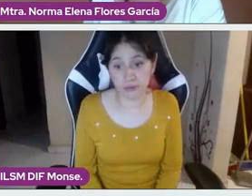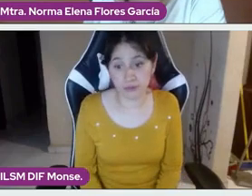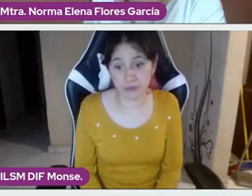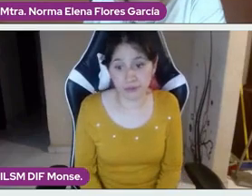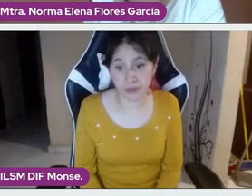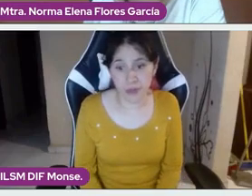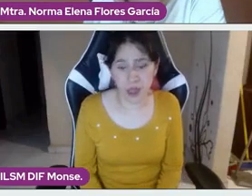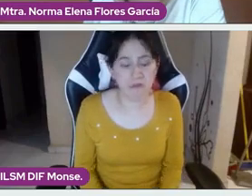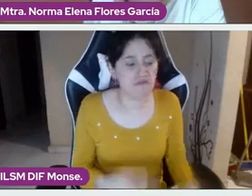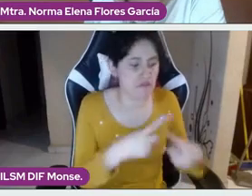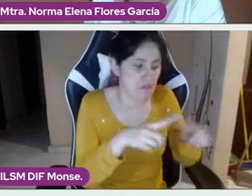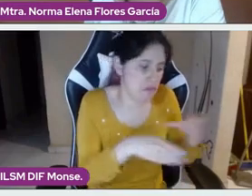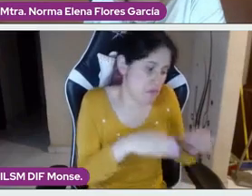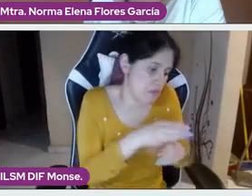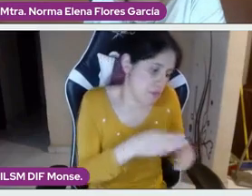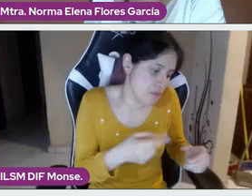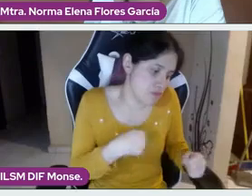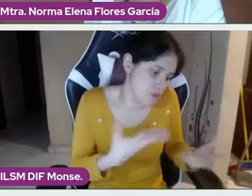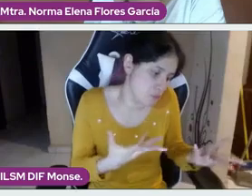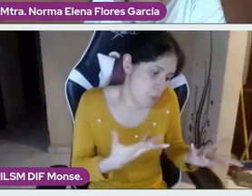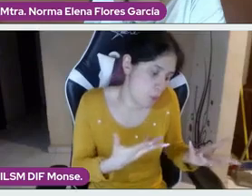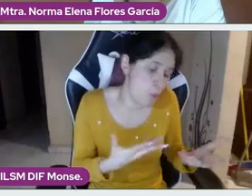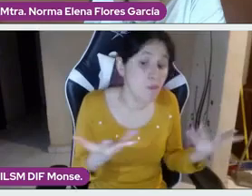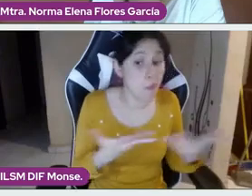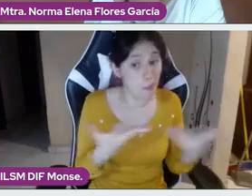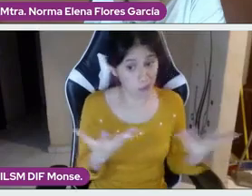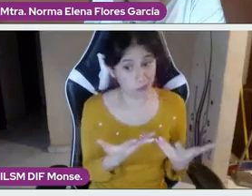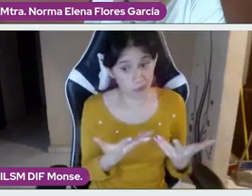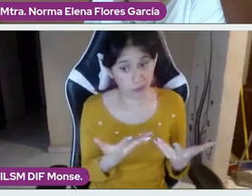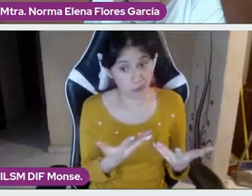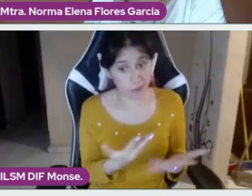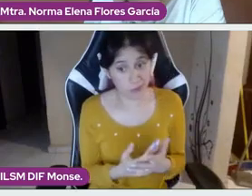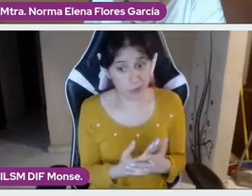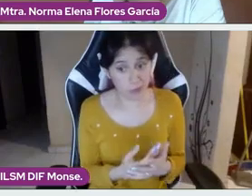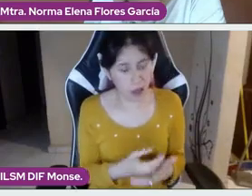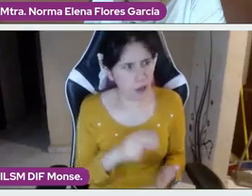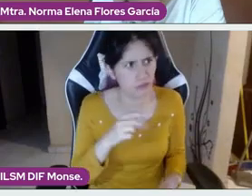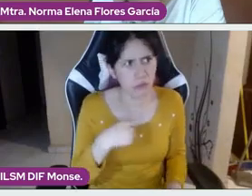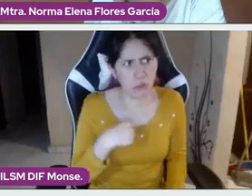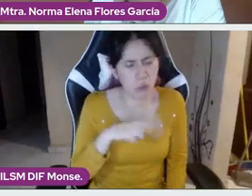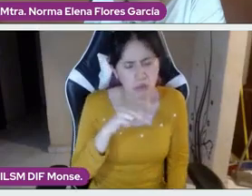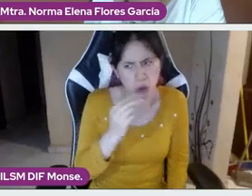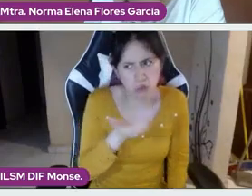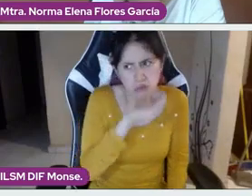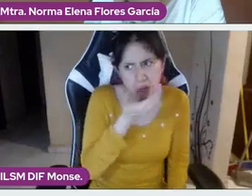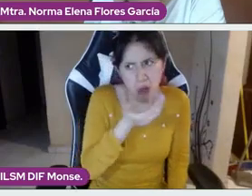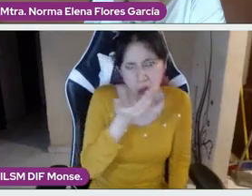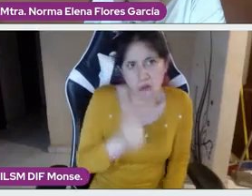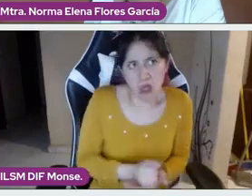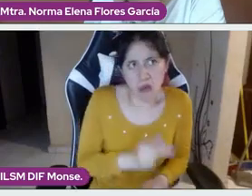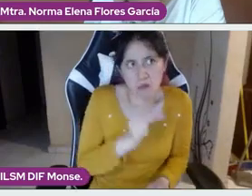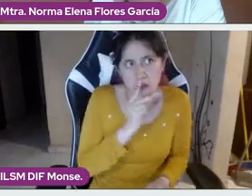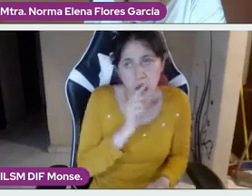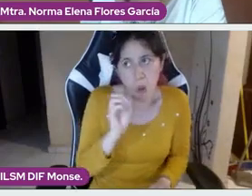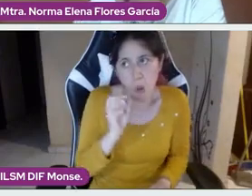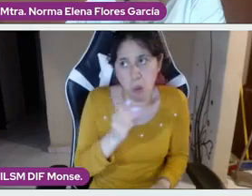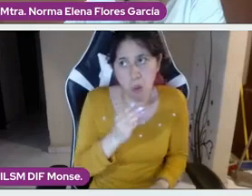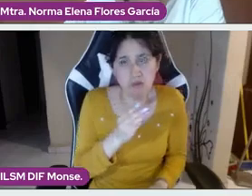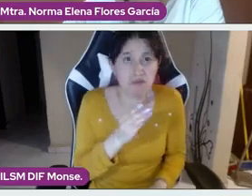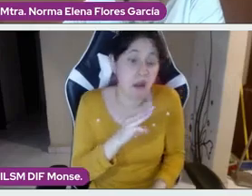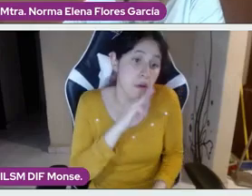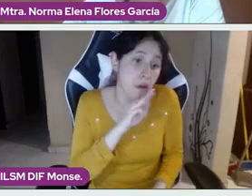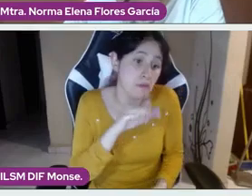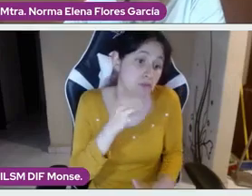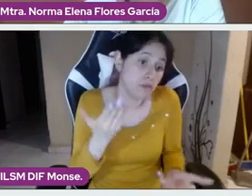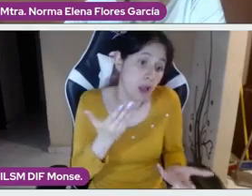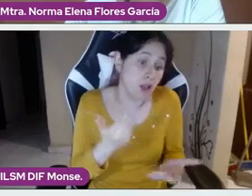otras habilidades, ¿no? En este sentido de, pues, no estás acostumbrado a la mejor a compartir a tu mamá y a tu papá, ¿no? Entonces,